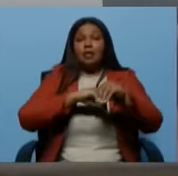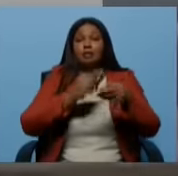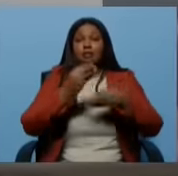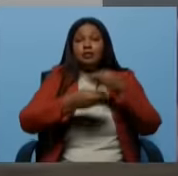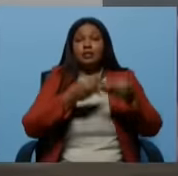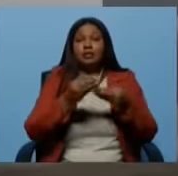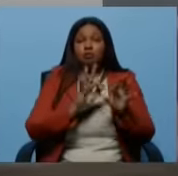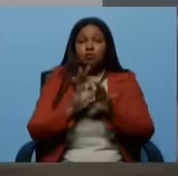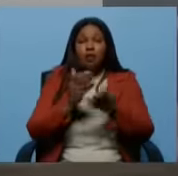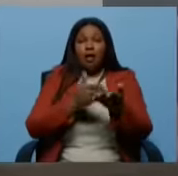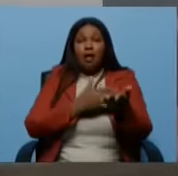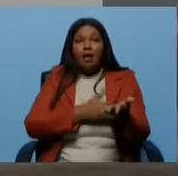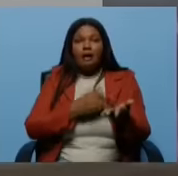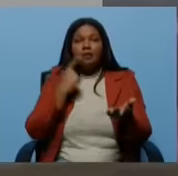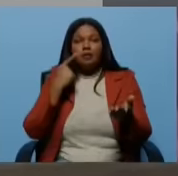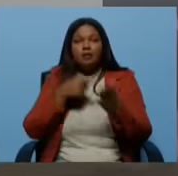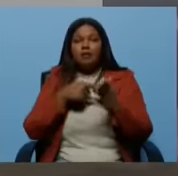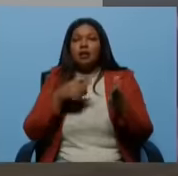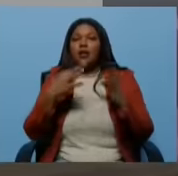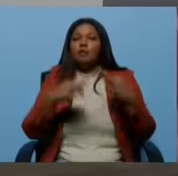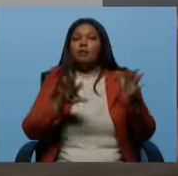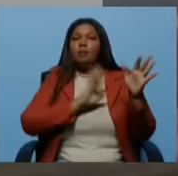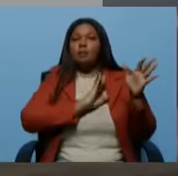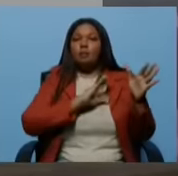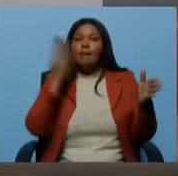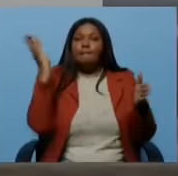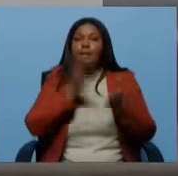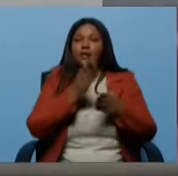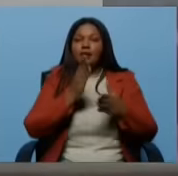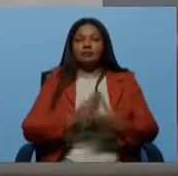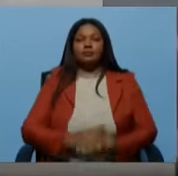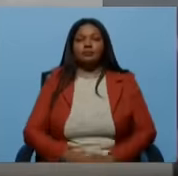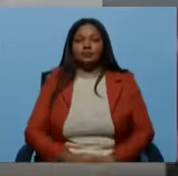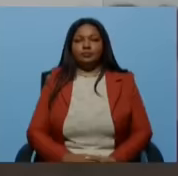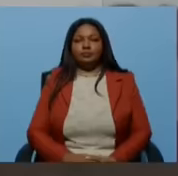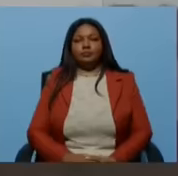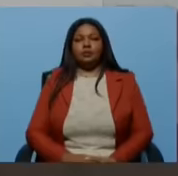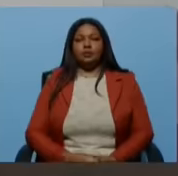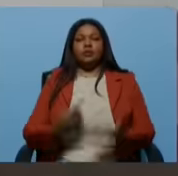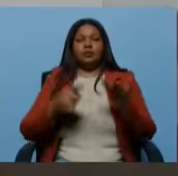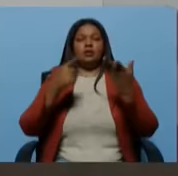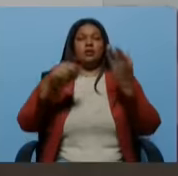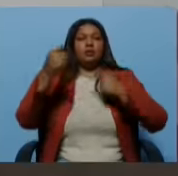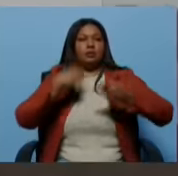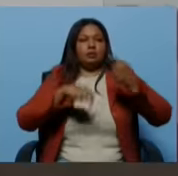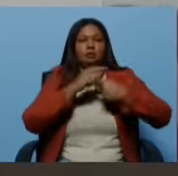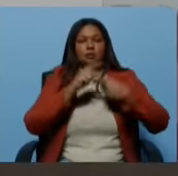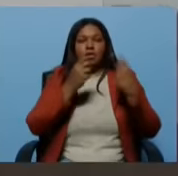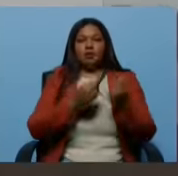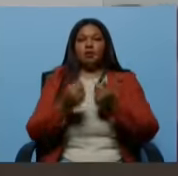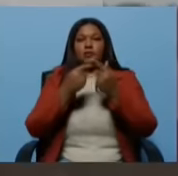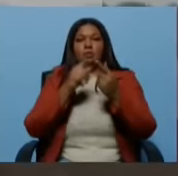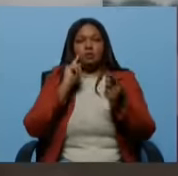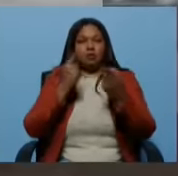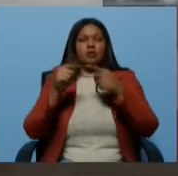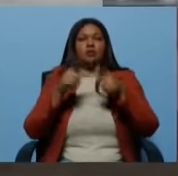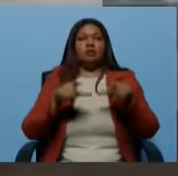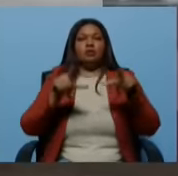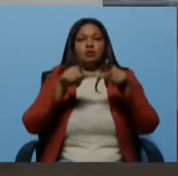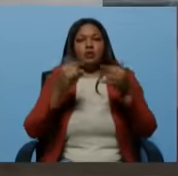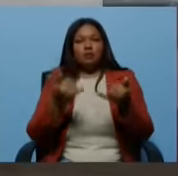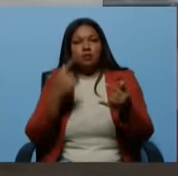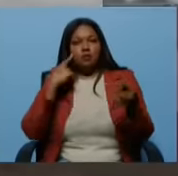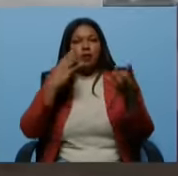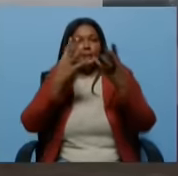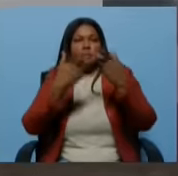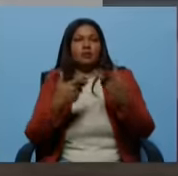fundamentó el juez Villena era de naturaleza penal, por lo que los ámbitos comerciales y económicos quedaban fuera de su jurisdicción, como